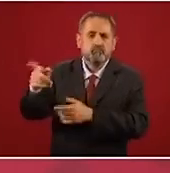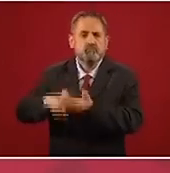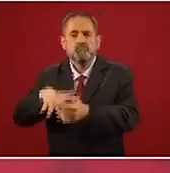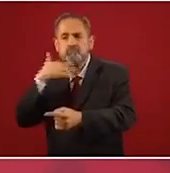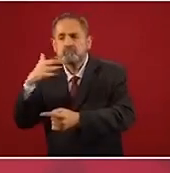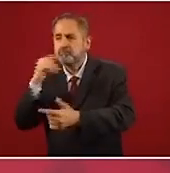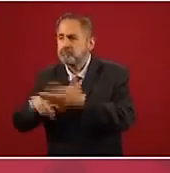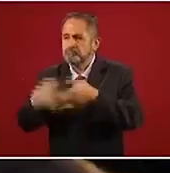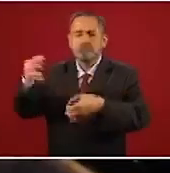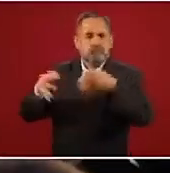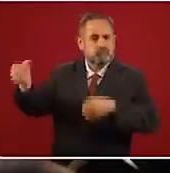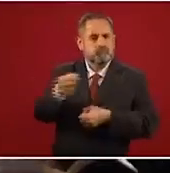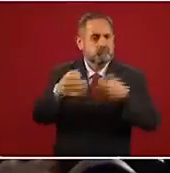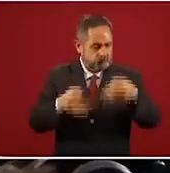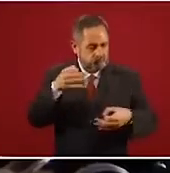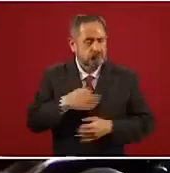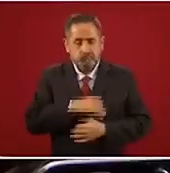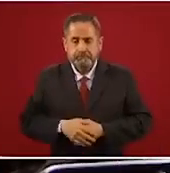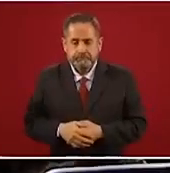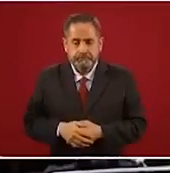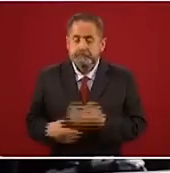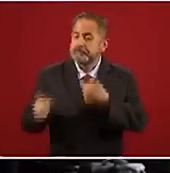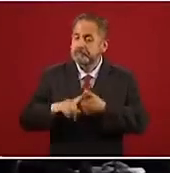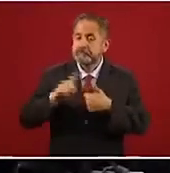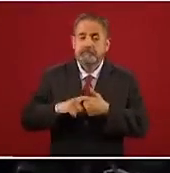La consulta ciudadana,